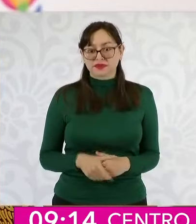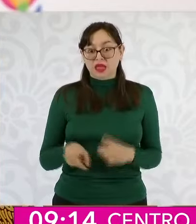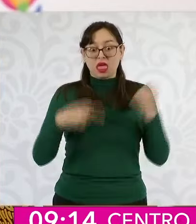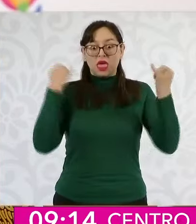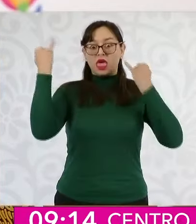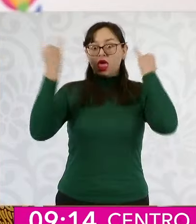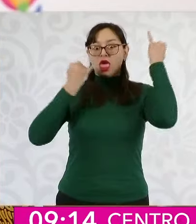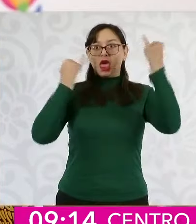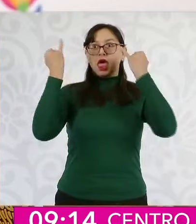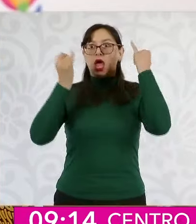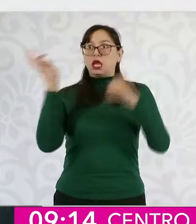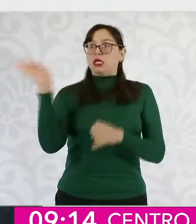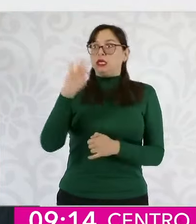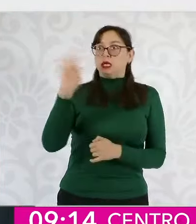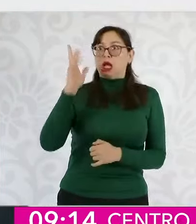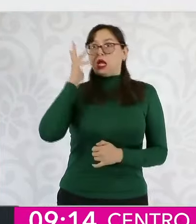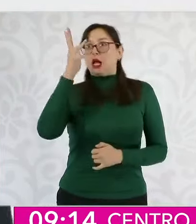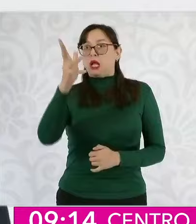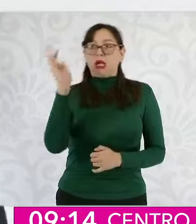calma,